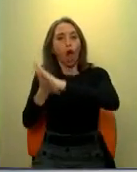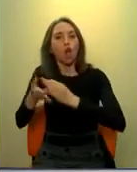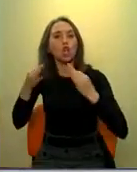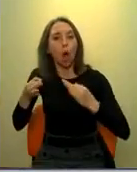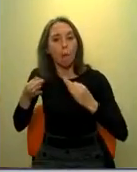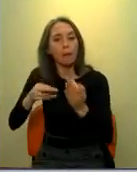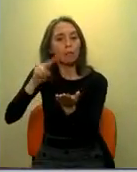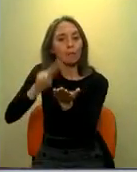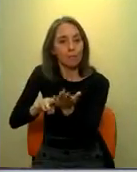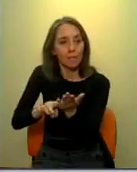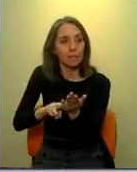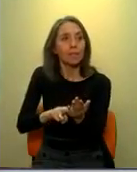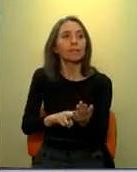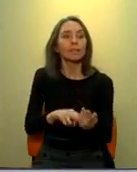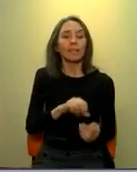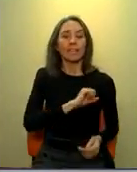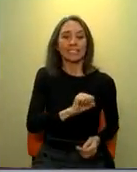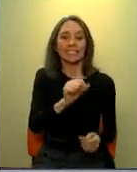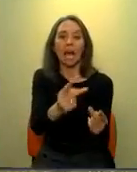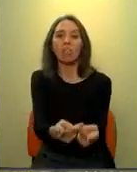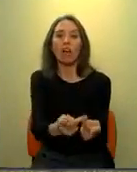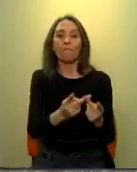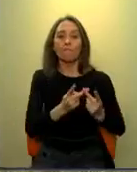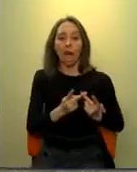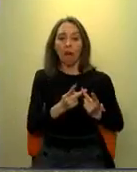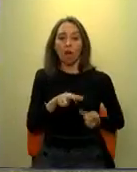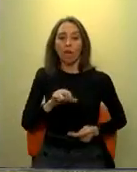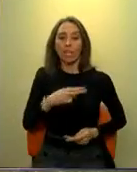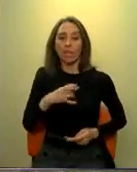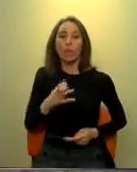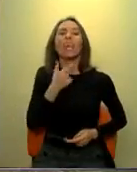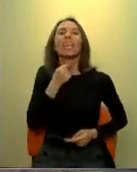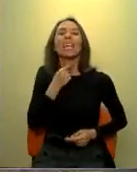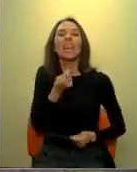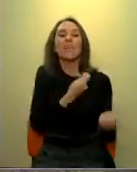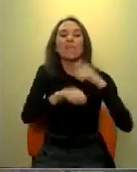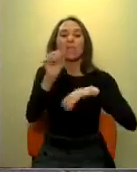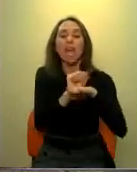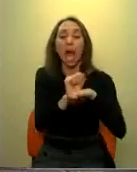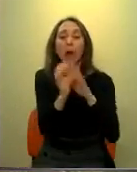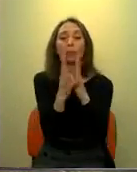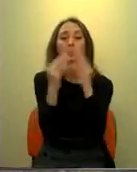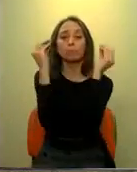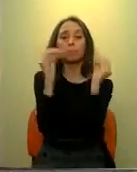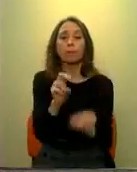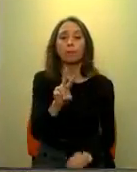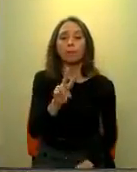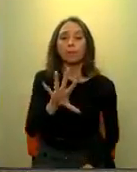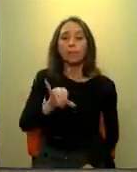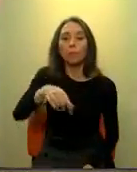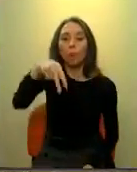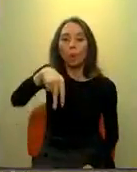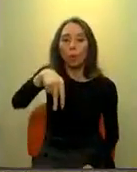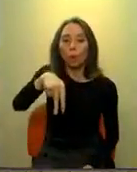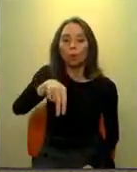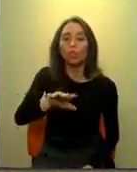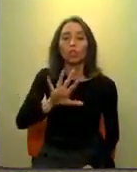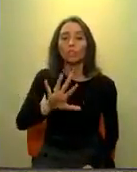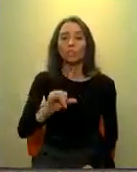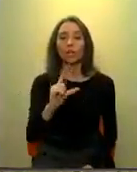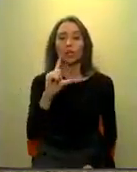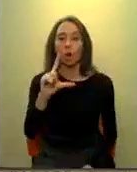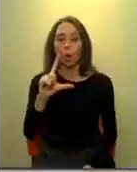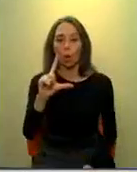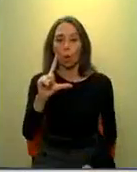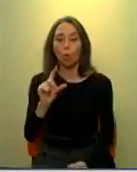desde Santiago a Ningüe para vender un vehículo, la pista de Carolina se pierde el 25 de junio. El 5 de julio se